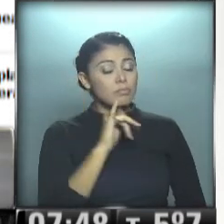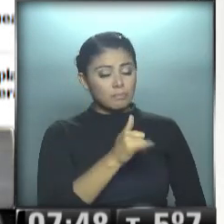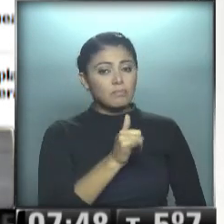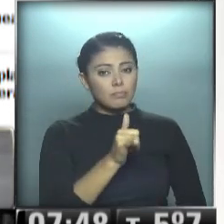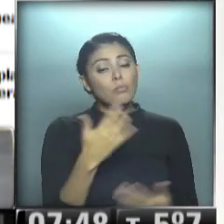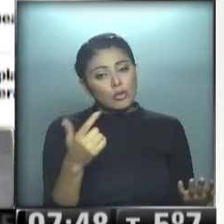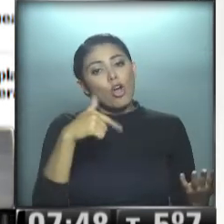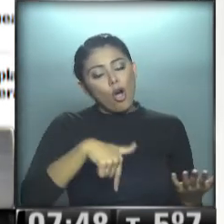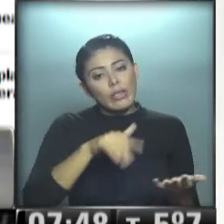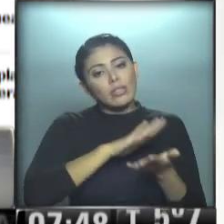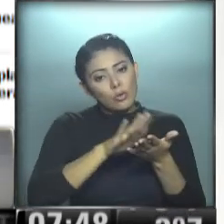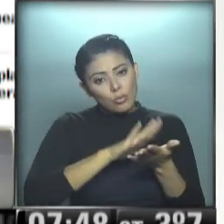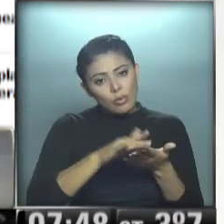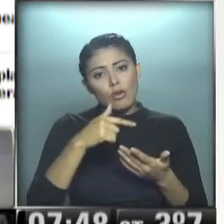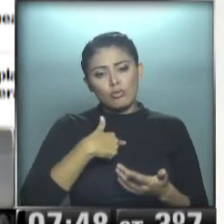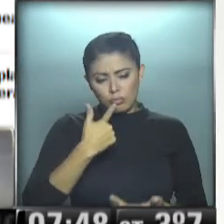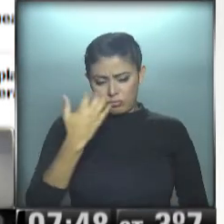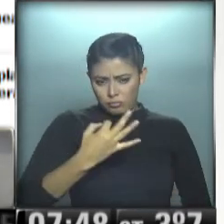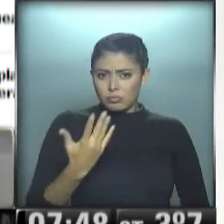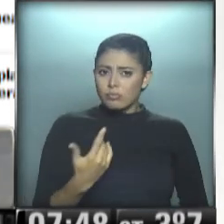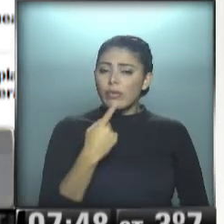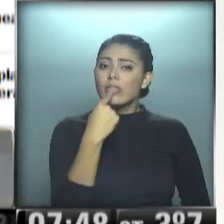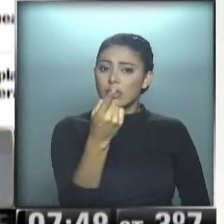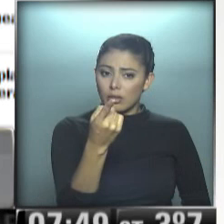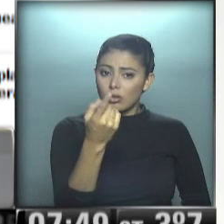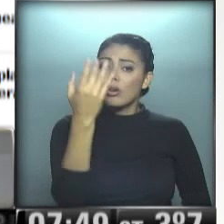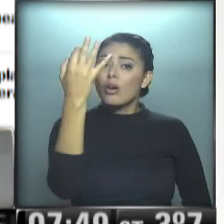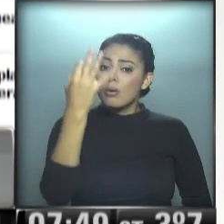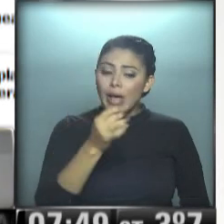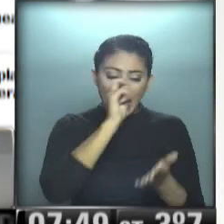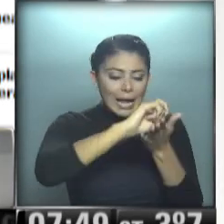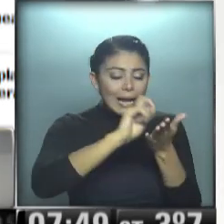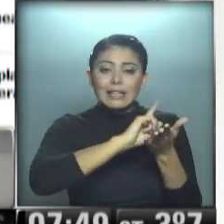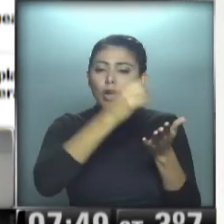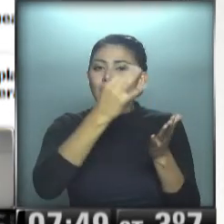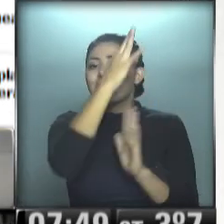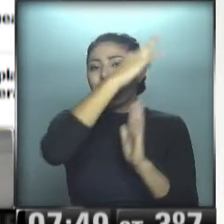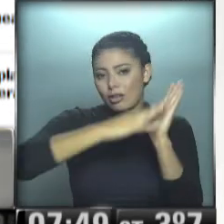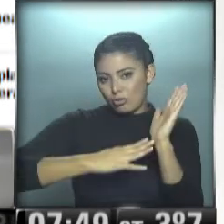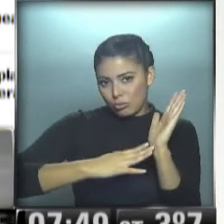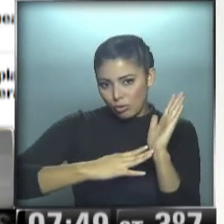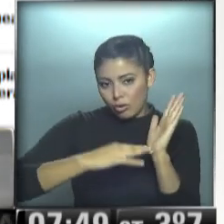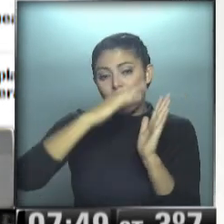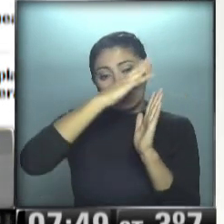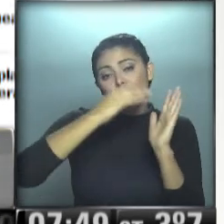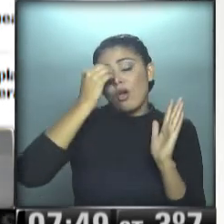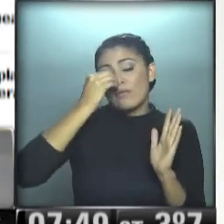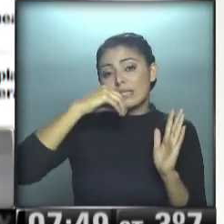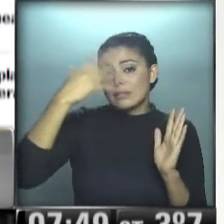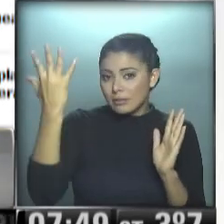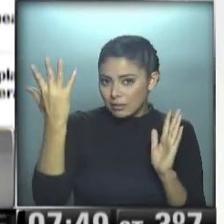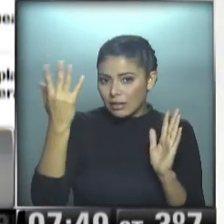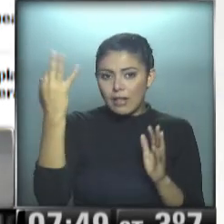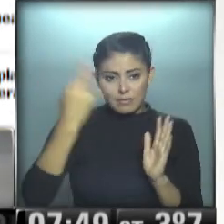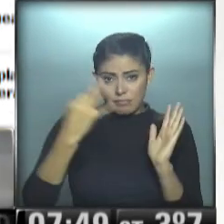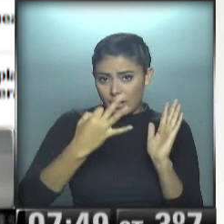Por eso hoy rectifico, y lo hago con mucha honestidad, de que no es carta, sino un telegrama, es un telegrama oficial,